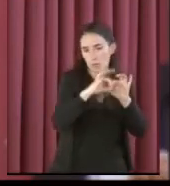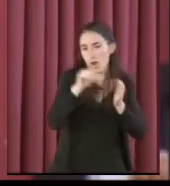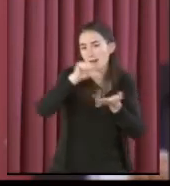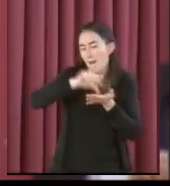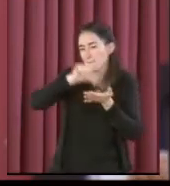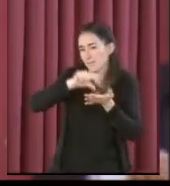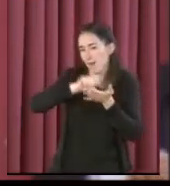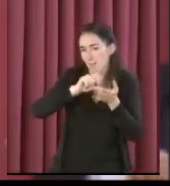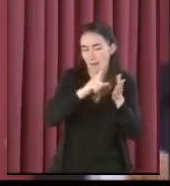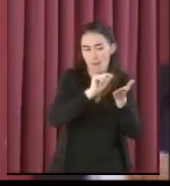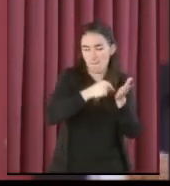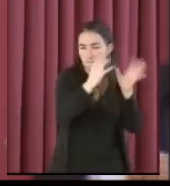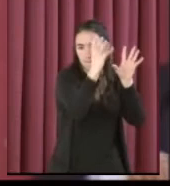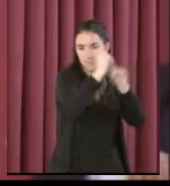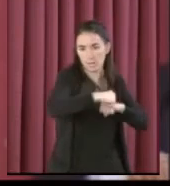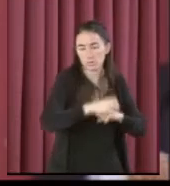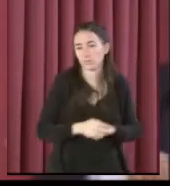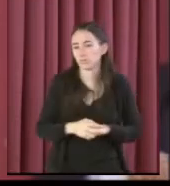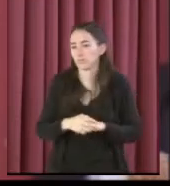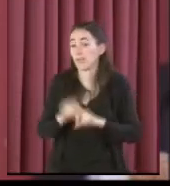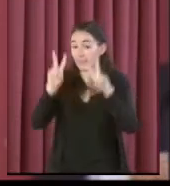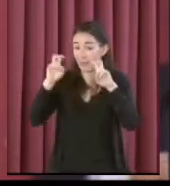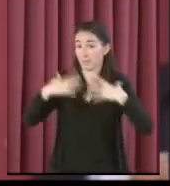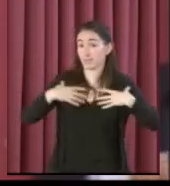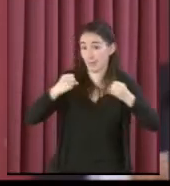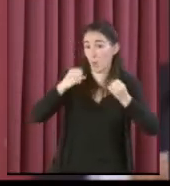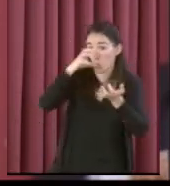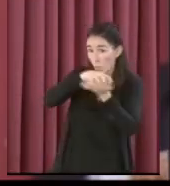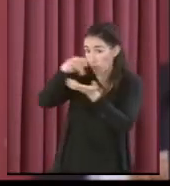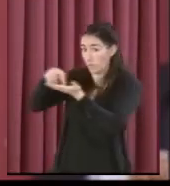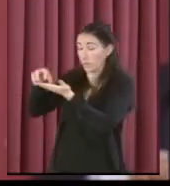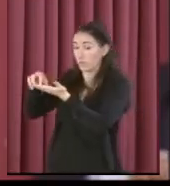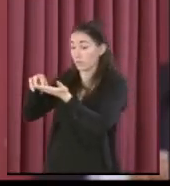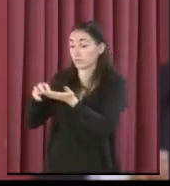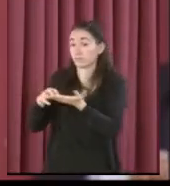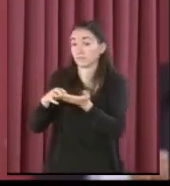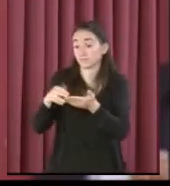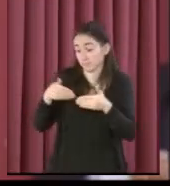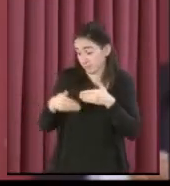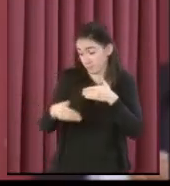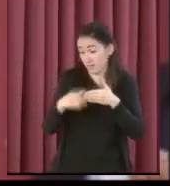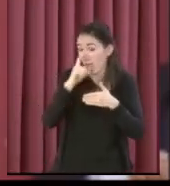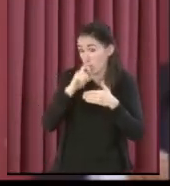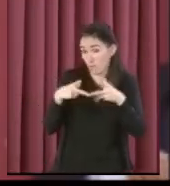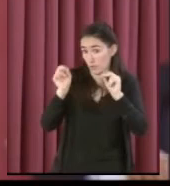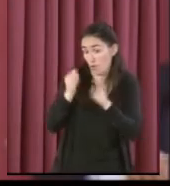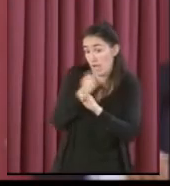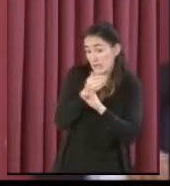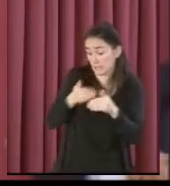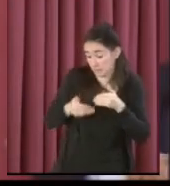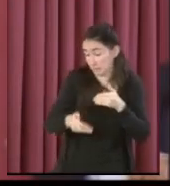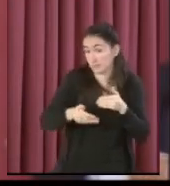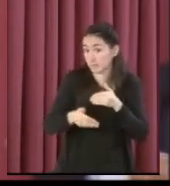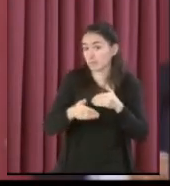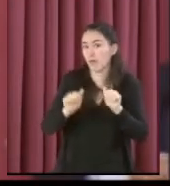Avanzarles en relación a las dotaciones sanitarias, que también en este trimestre, antes por tanto de que finalice este año, se va a proceder a la